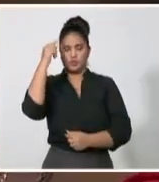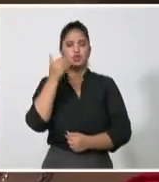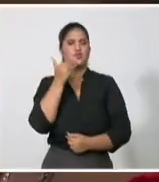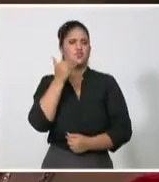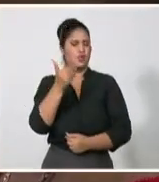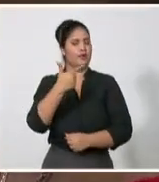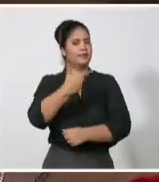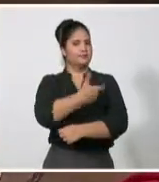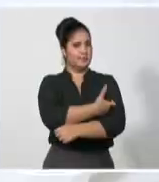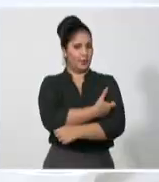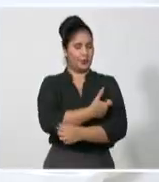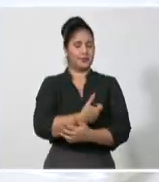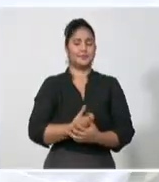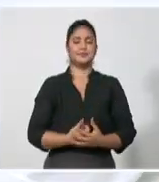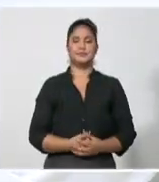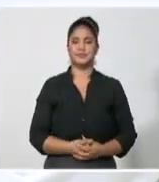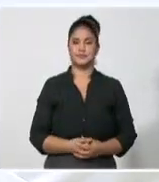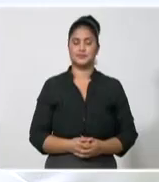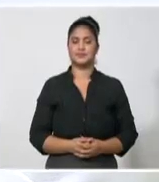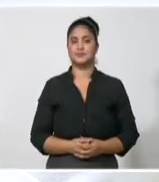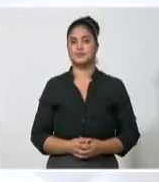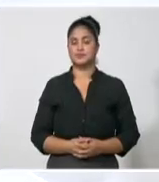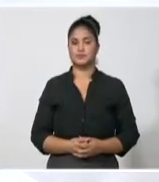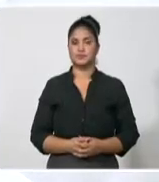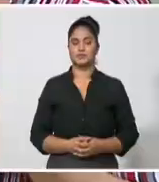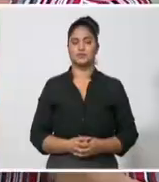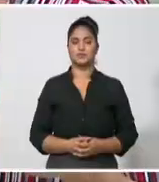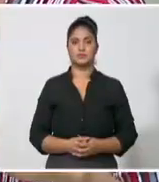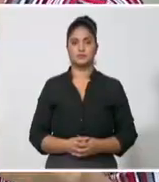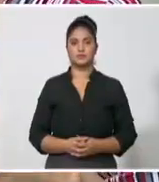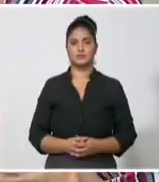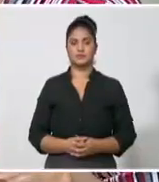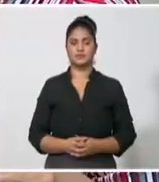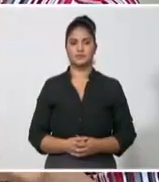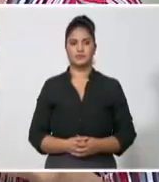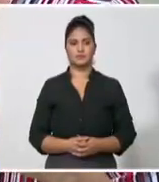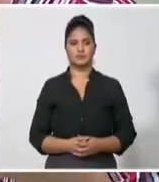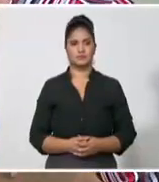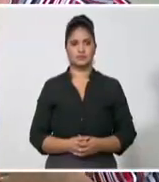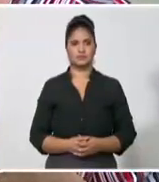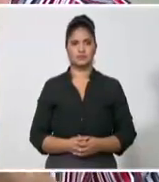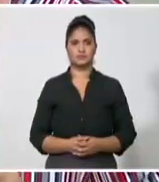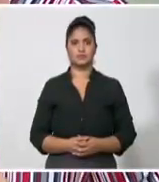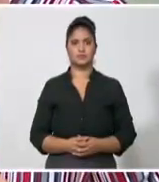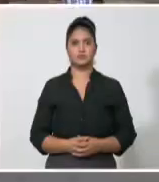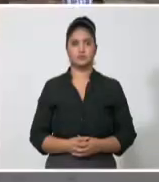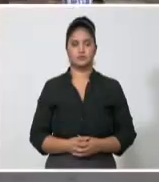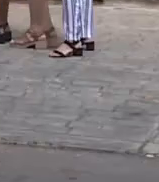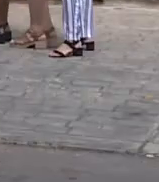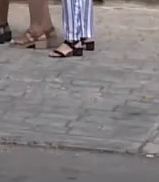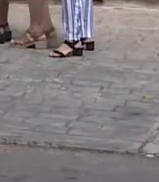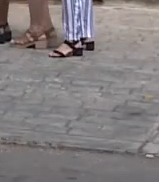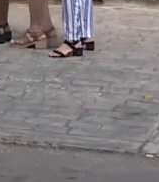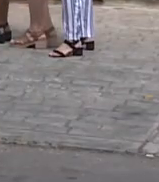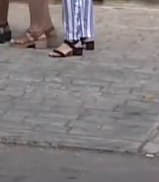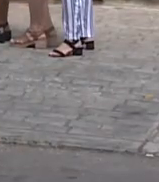de la estrategia de vacunación cubana contra la COVID-19. Gisela García Rivero, Sistema Informativo de la Televisión Cubana.